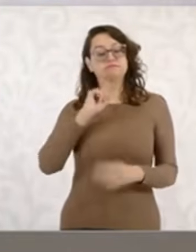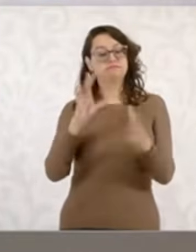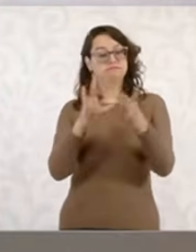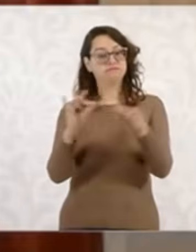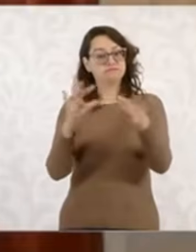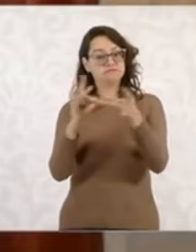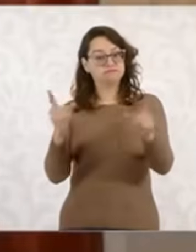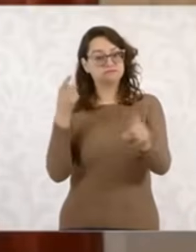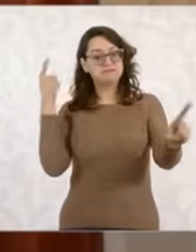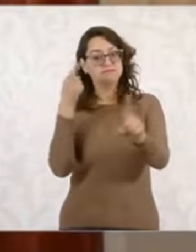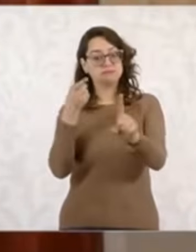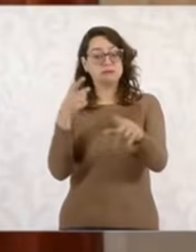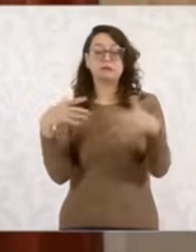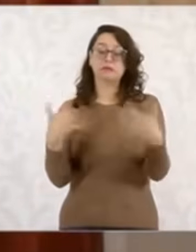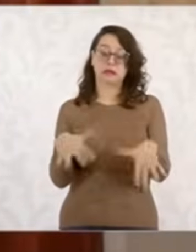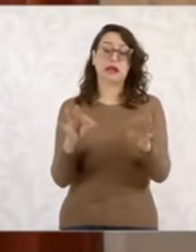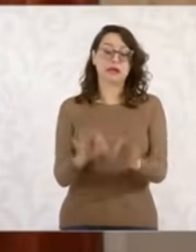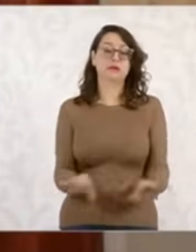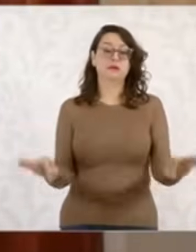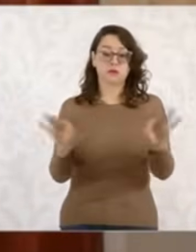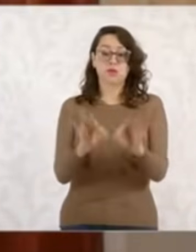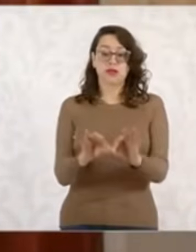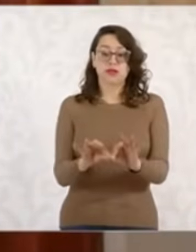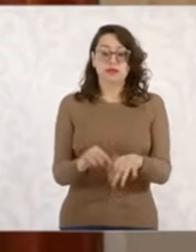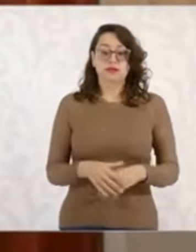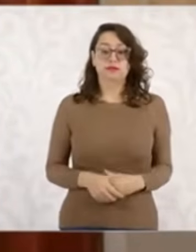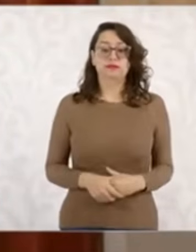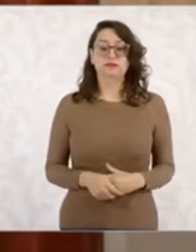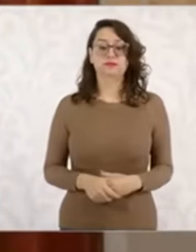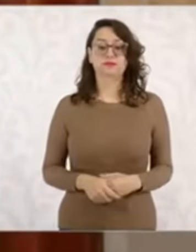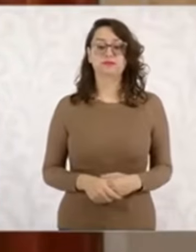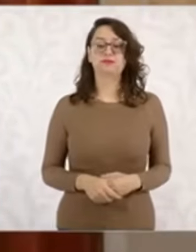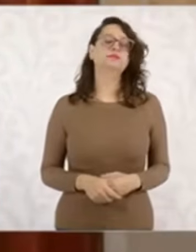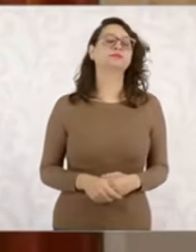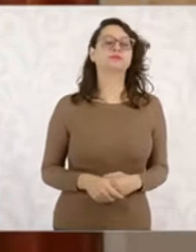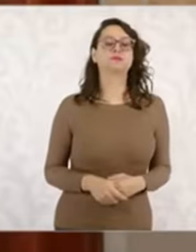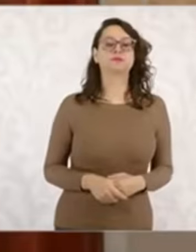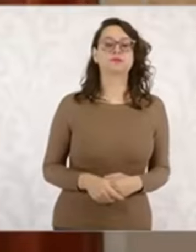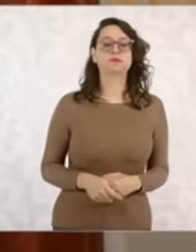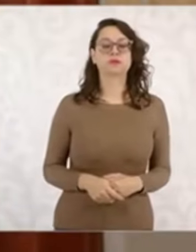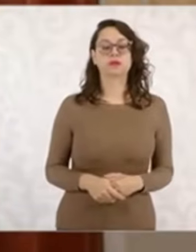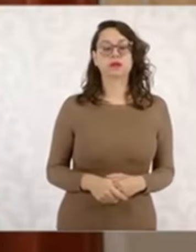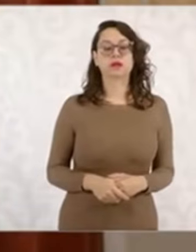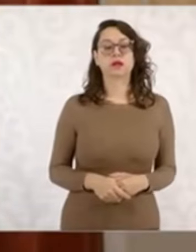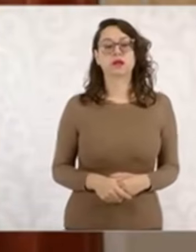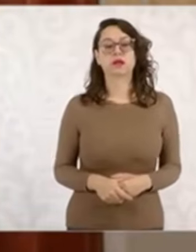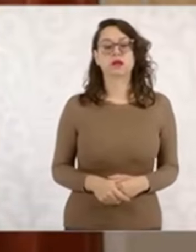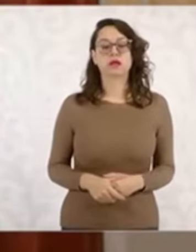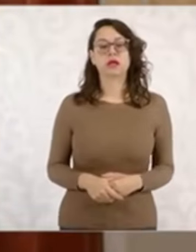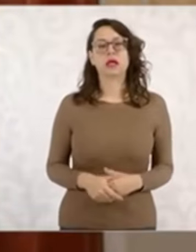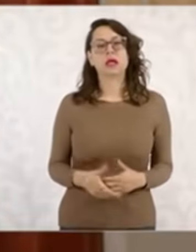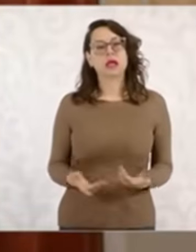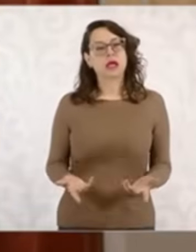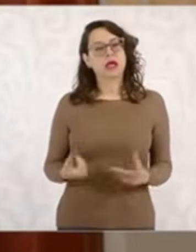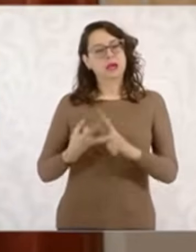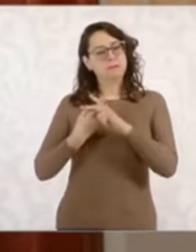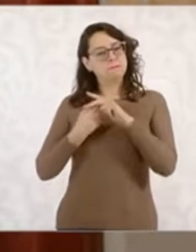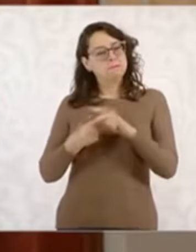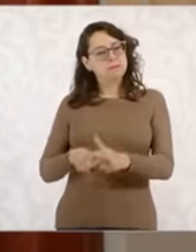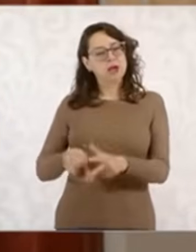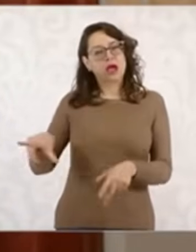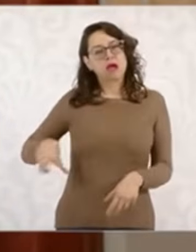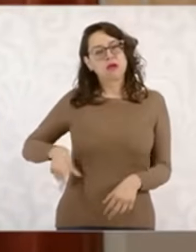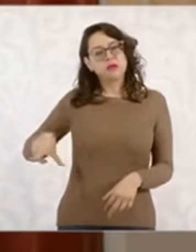importante. Originalmente, la meta planteada fue de 1 millón de viviendas